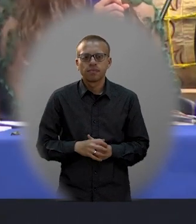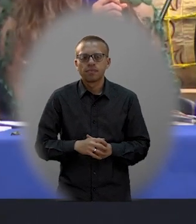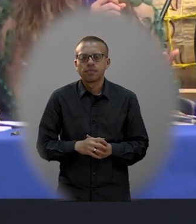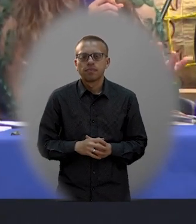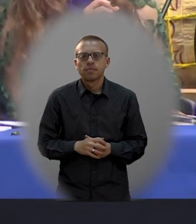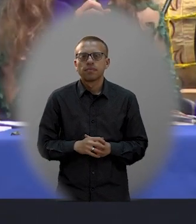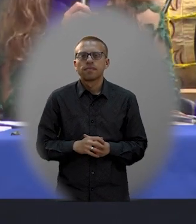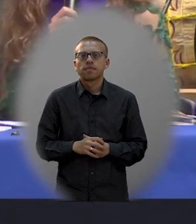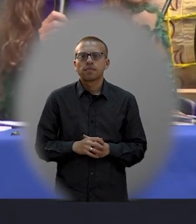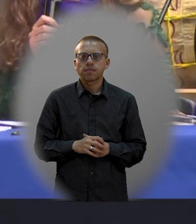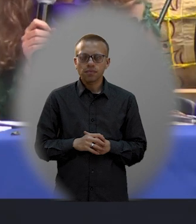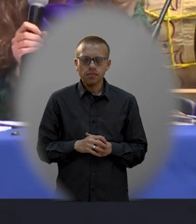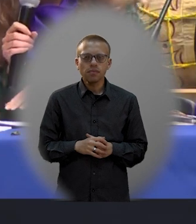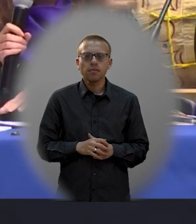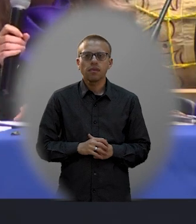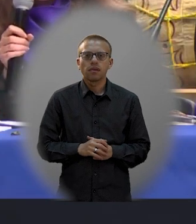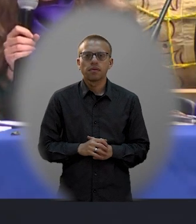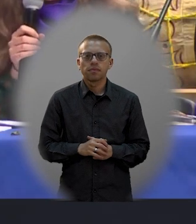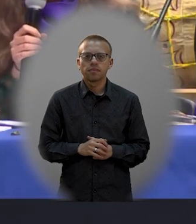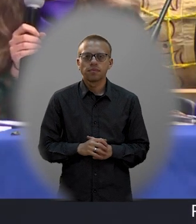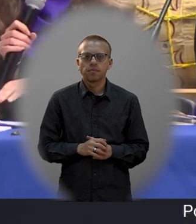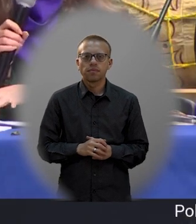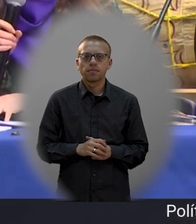tener en cuenta estos casos en específico.